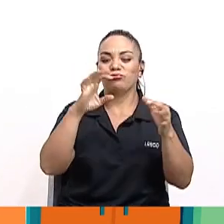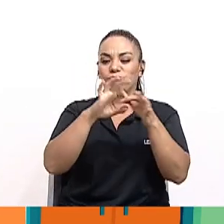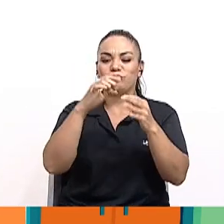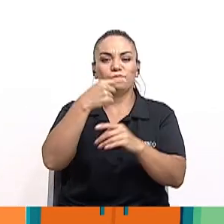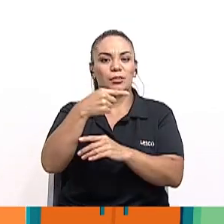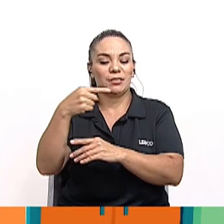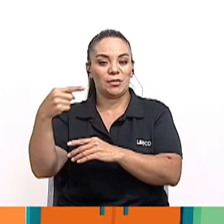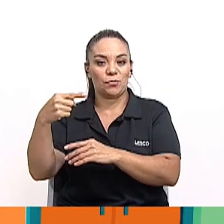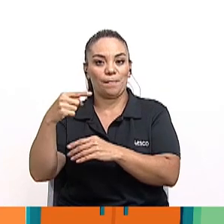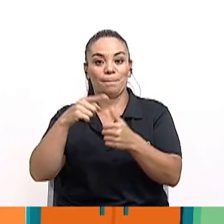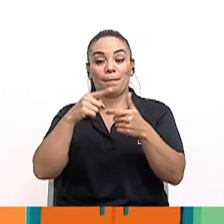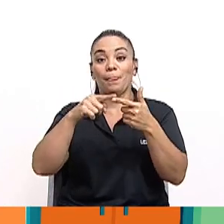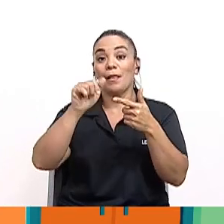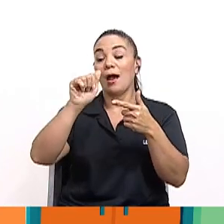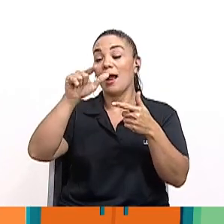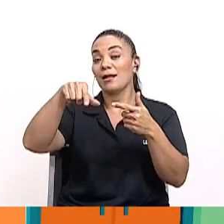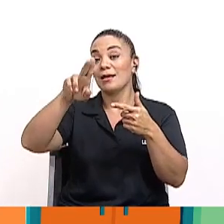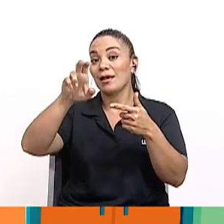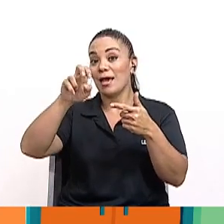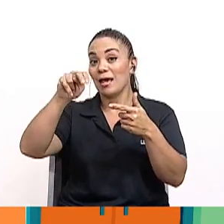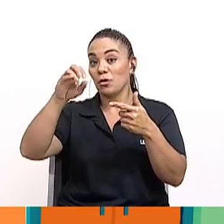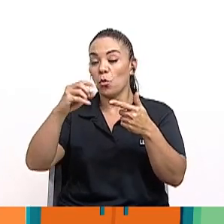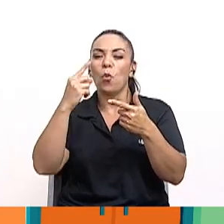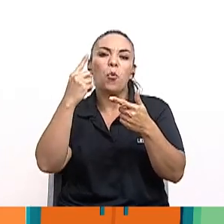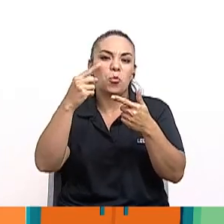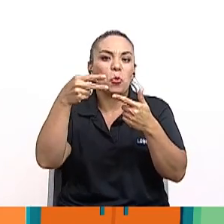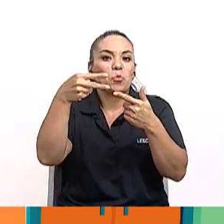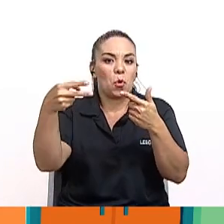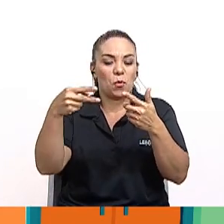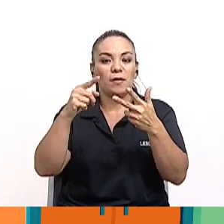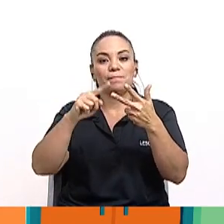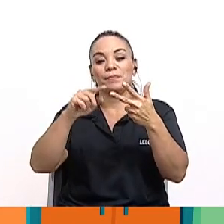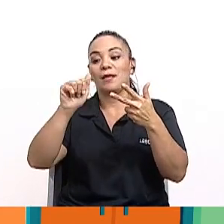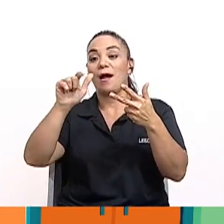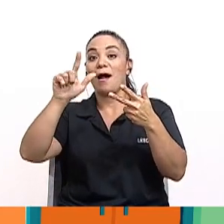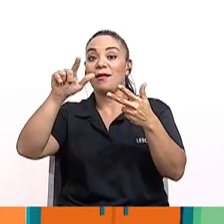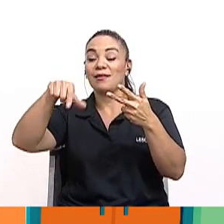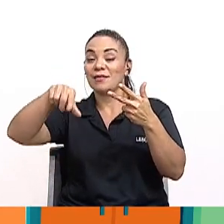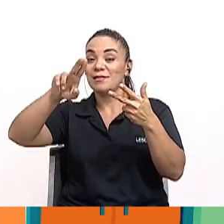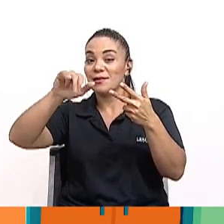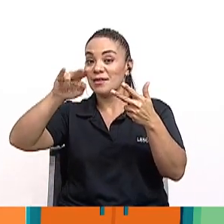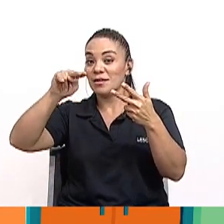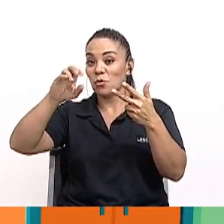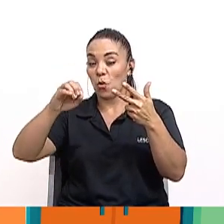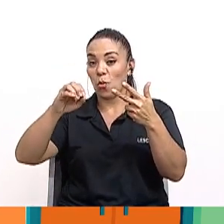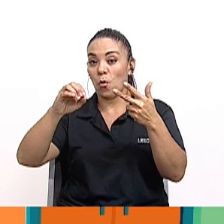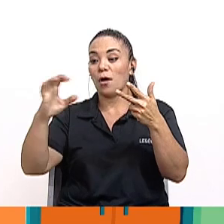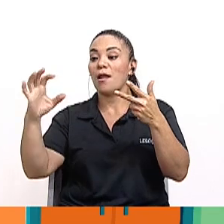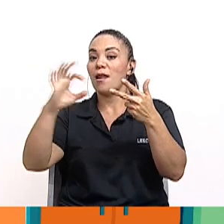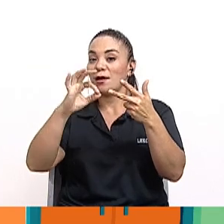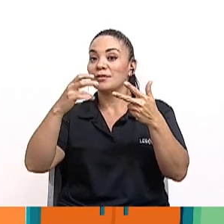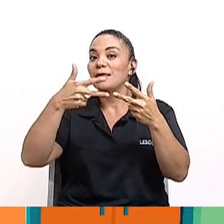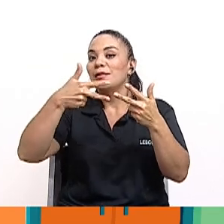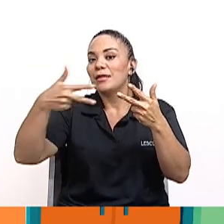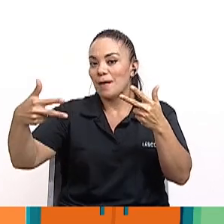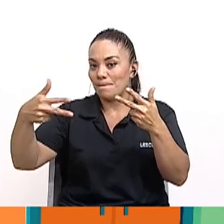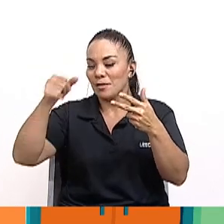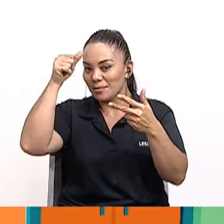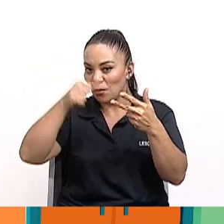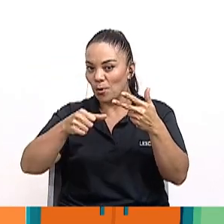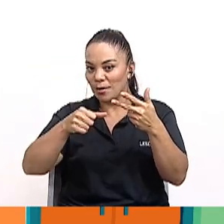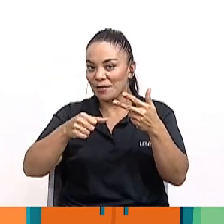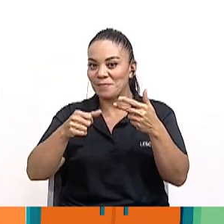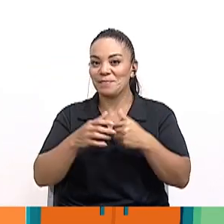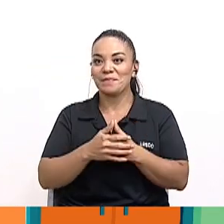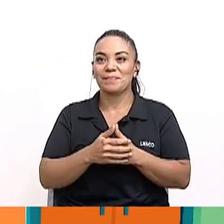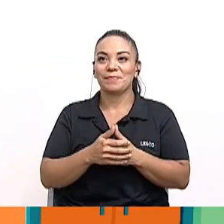lo menos un enlace doble. Y alquino, por lo menos un enlace triple. Y acuérdense, muy importante, ¿verdad? Lo